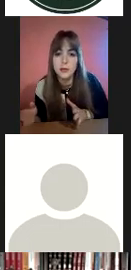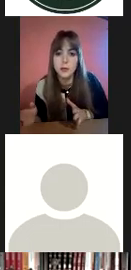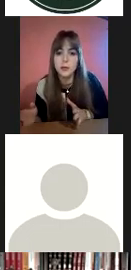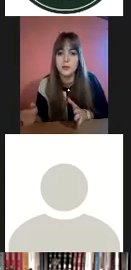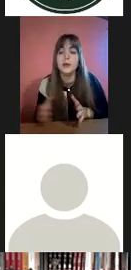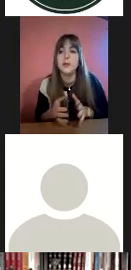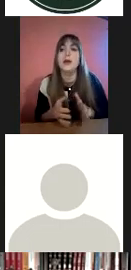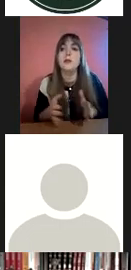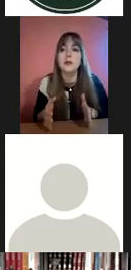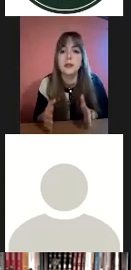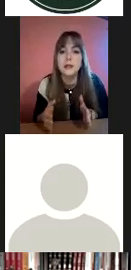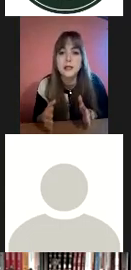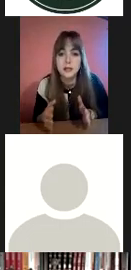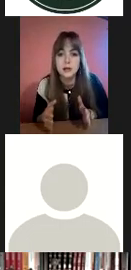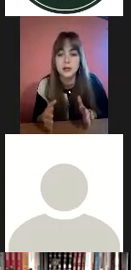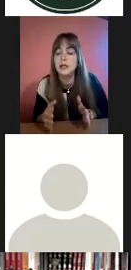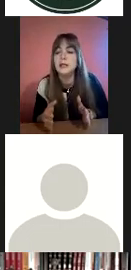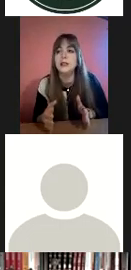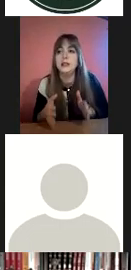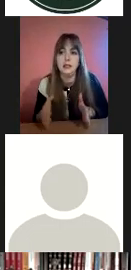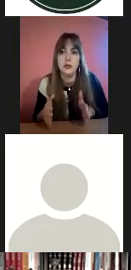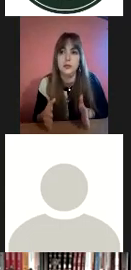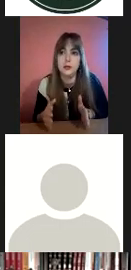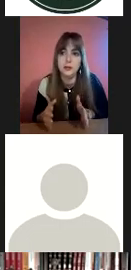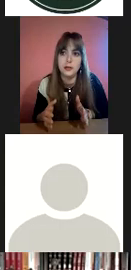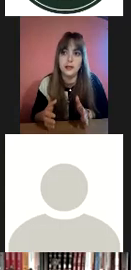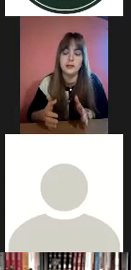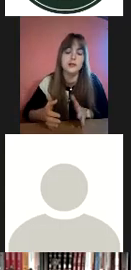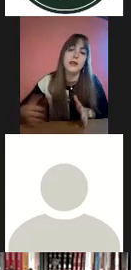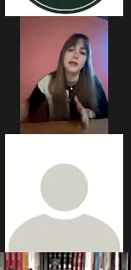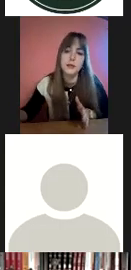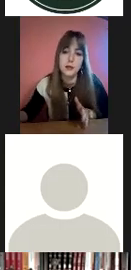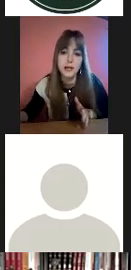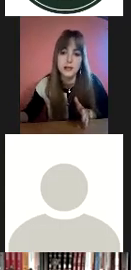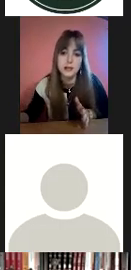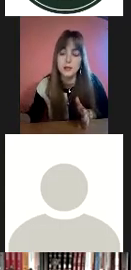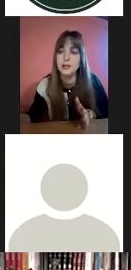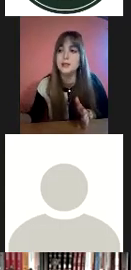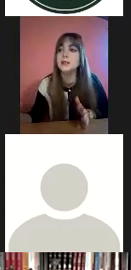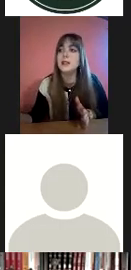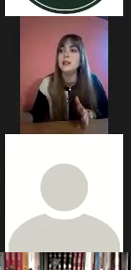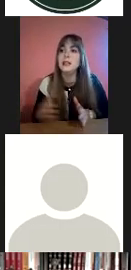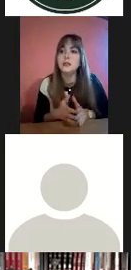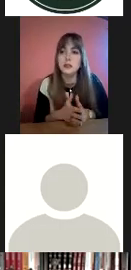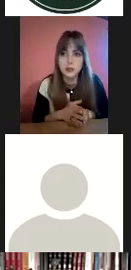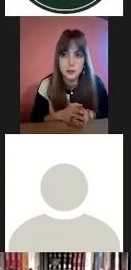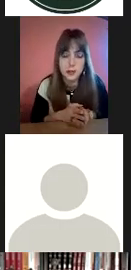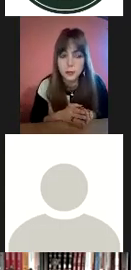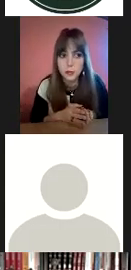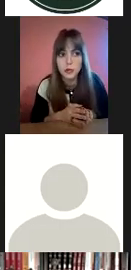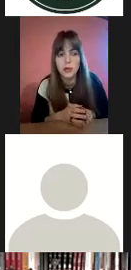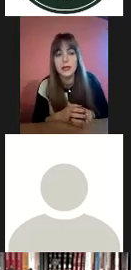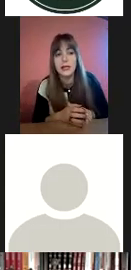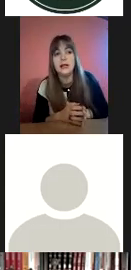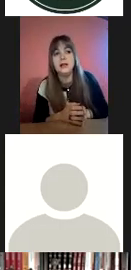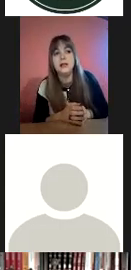perseguida por un montón de perros para poder llevarlos a castrar y que esos perros no tengan 20 perros más en 3 meses, y zoonosis nos va a dar un